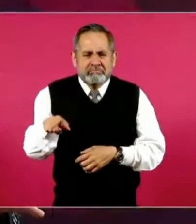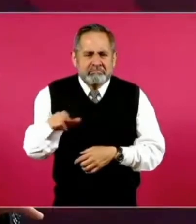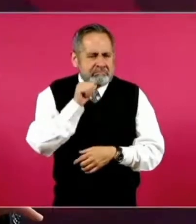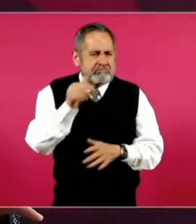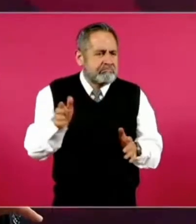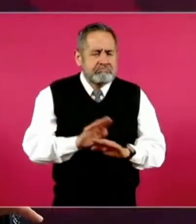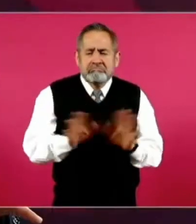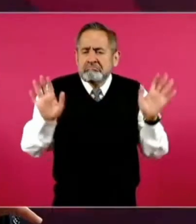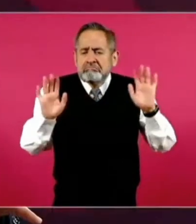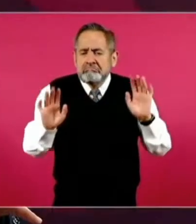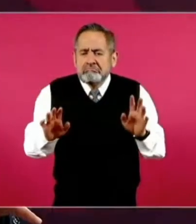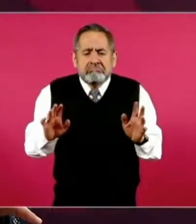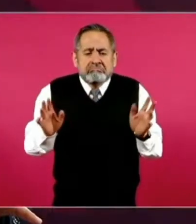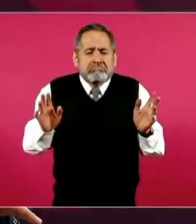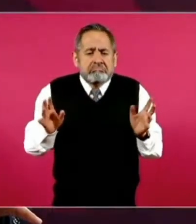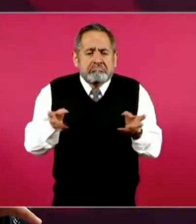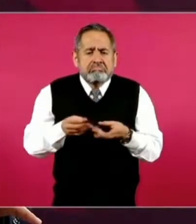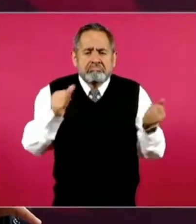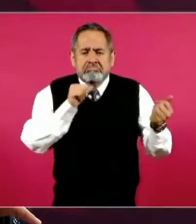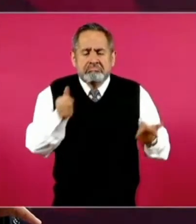Nada.